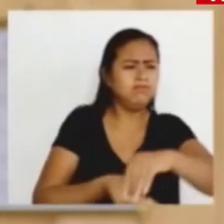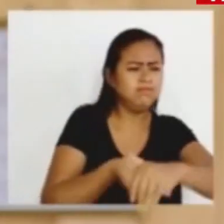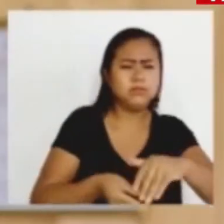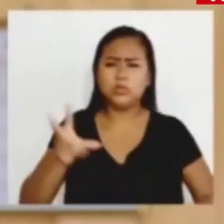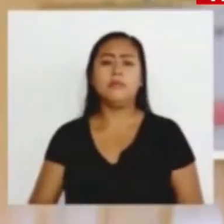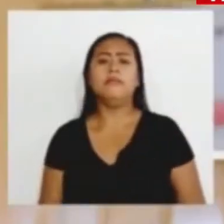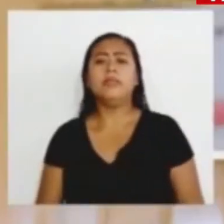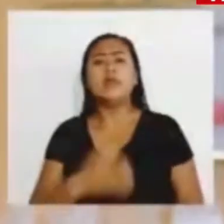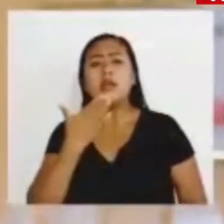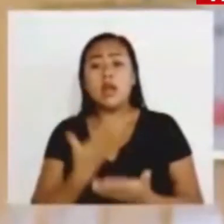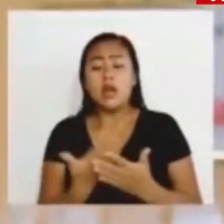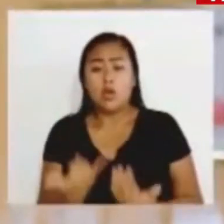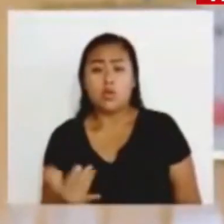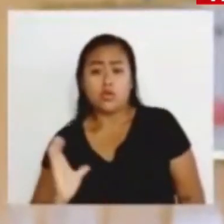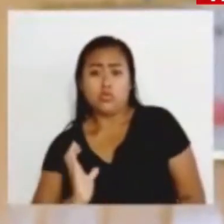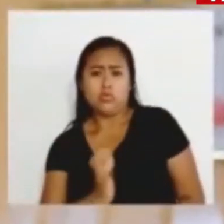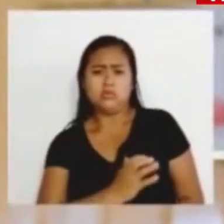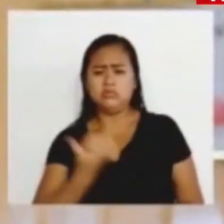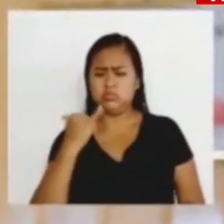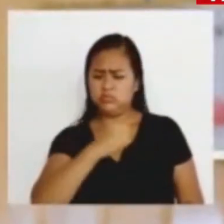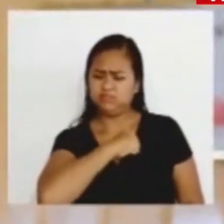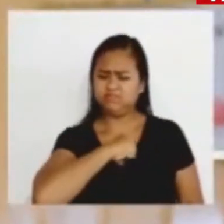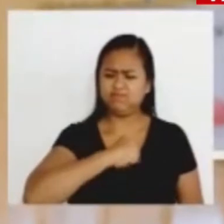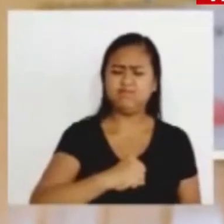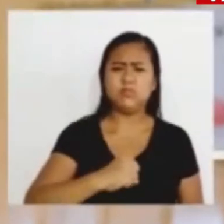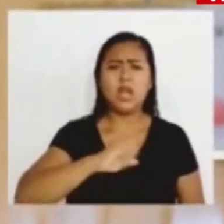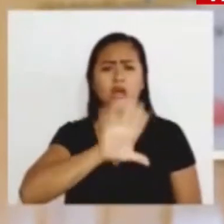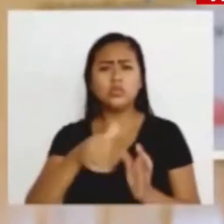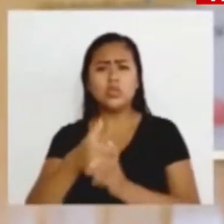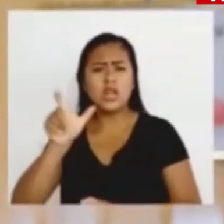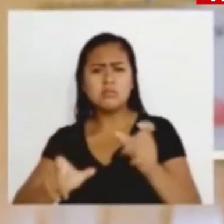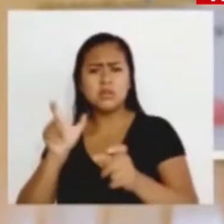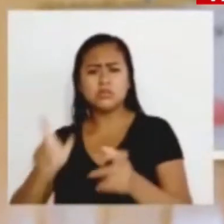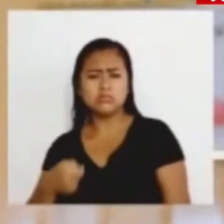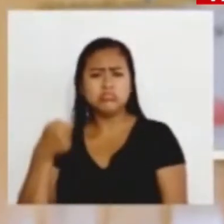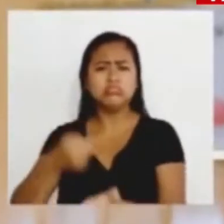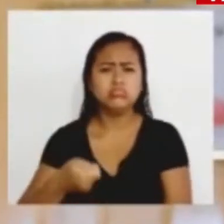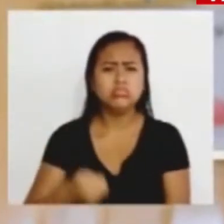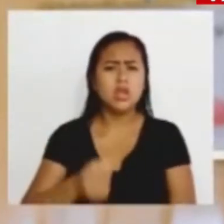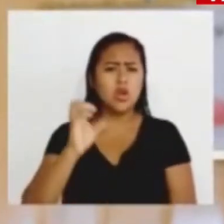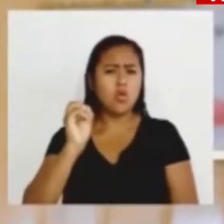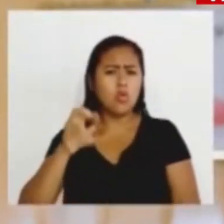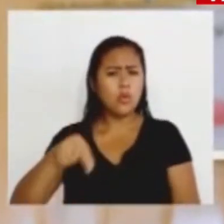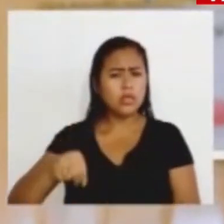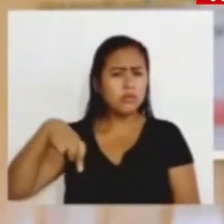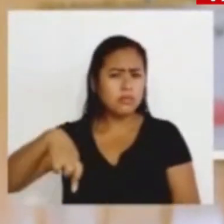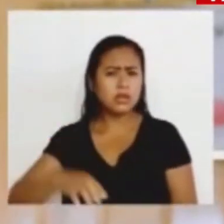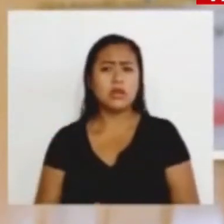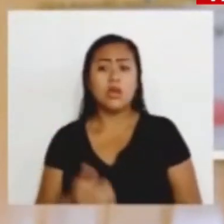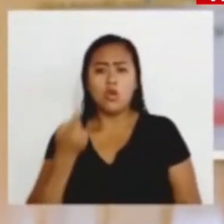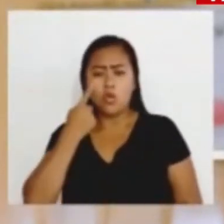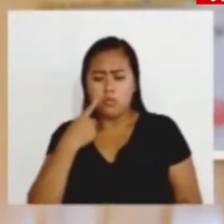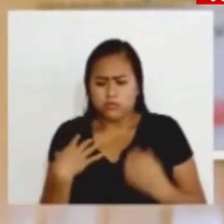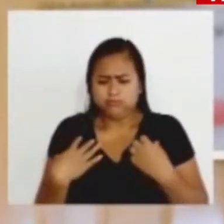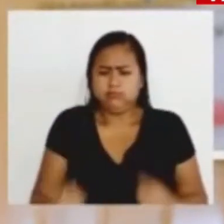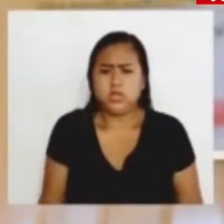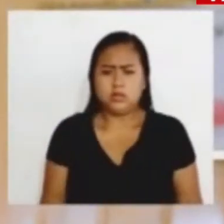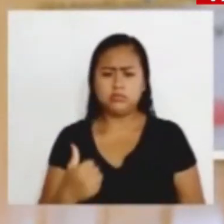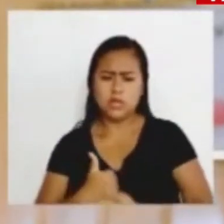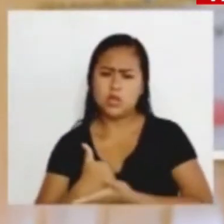provincia de Alto Amazonas, de que realmente emitamos un voto consciente, y no